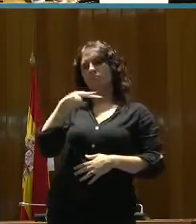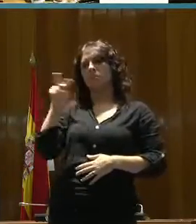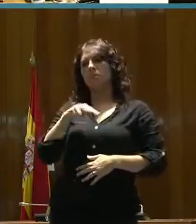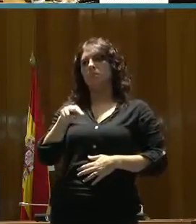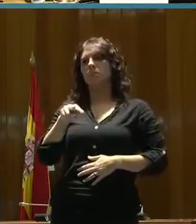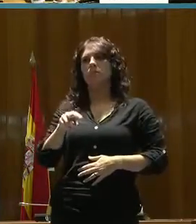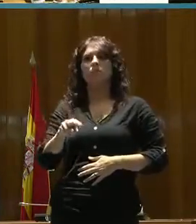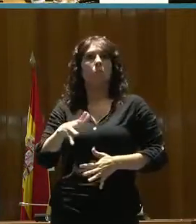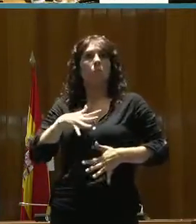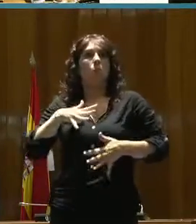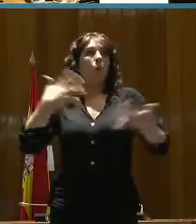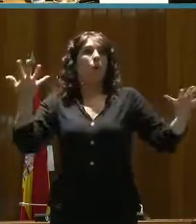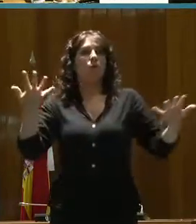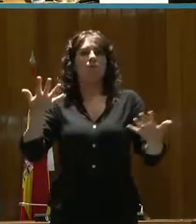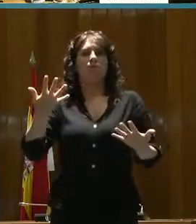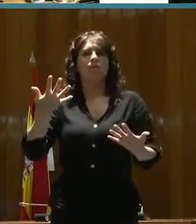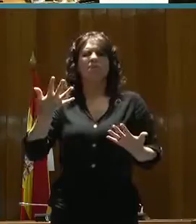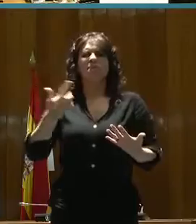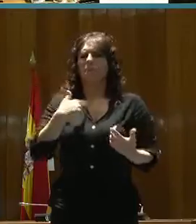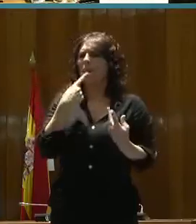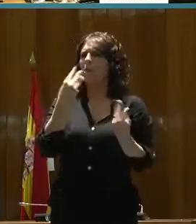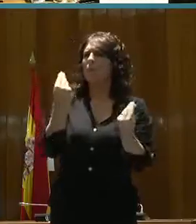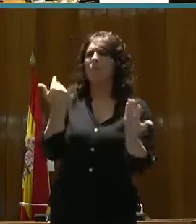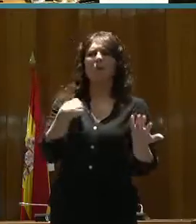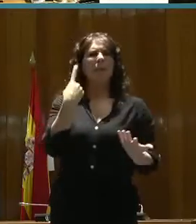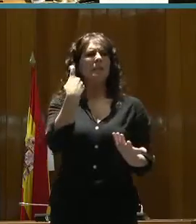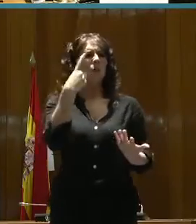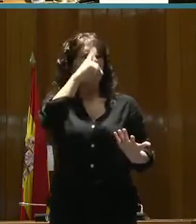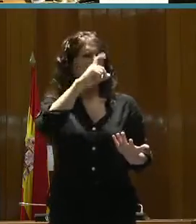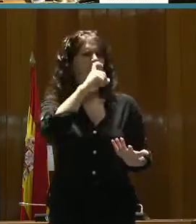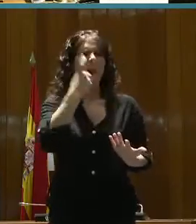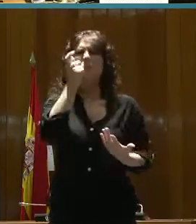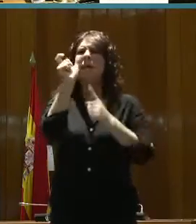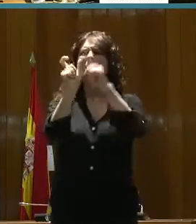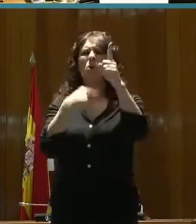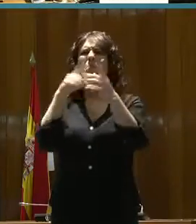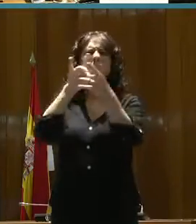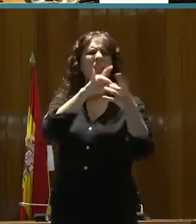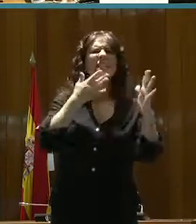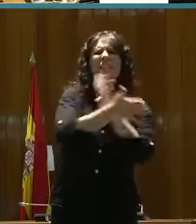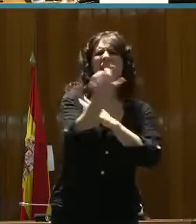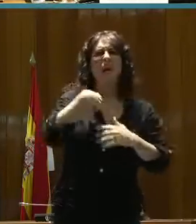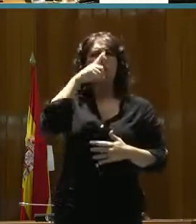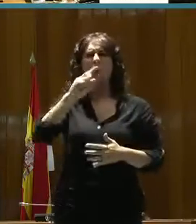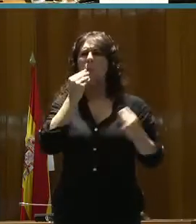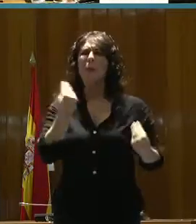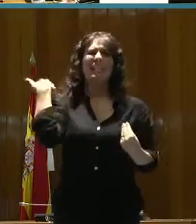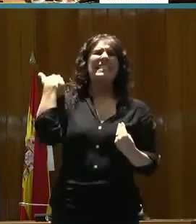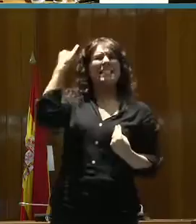de refrescar o recordar o aprender a qué se refiere ese término, sencillamente